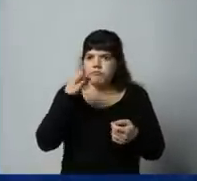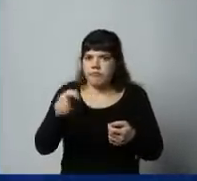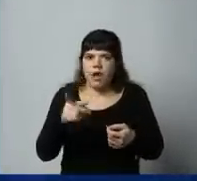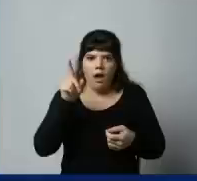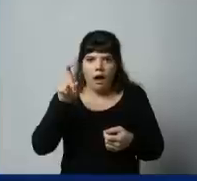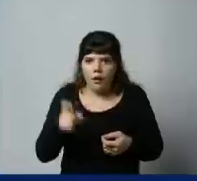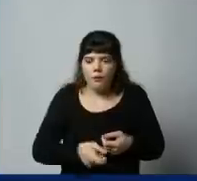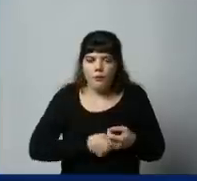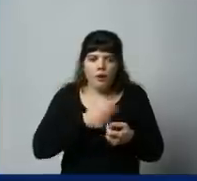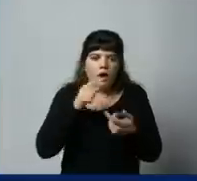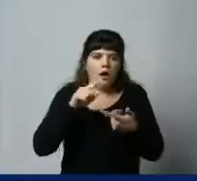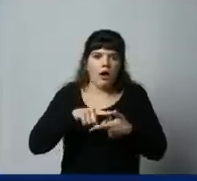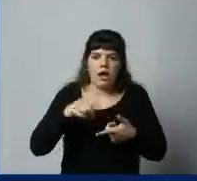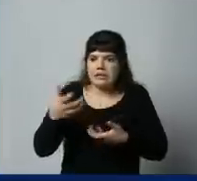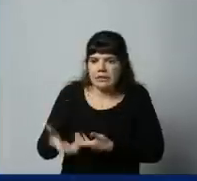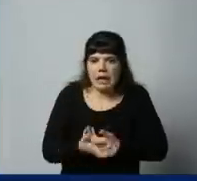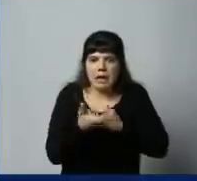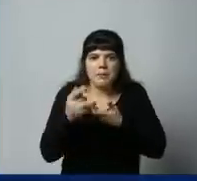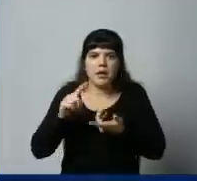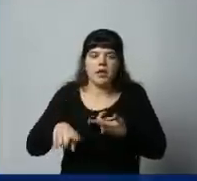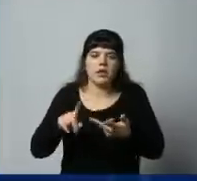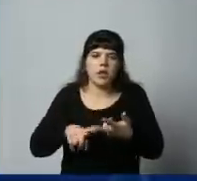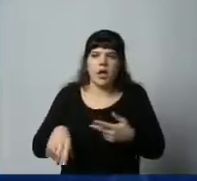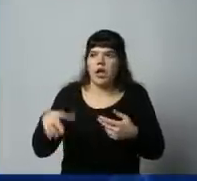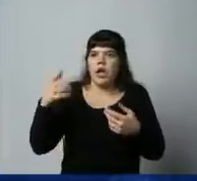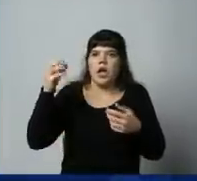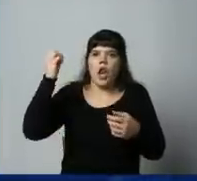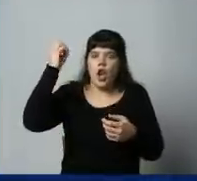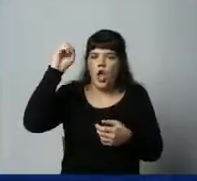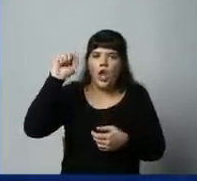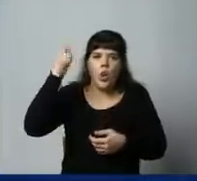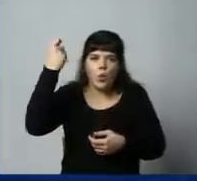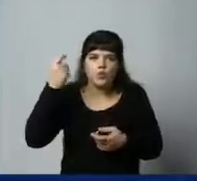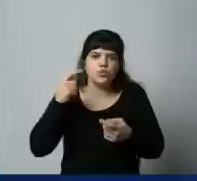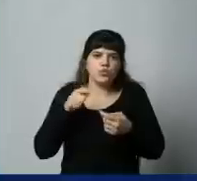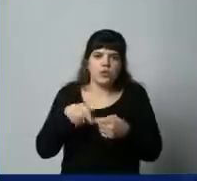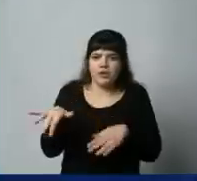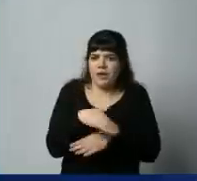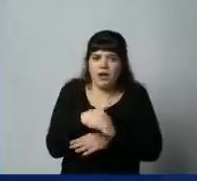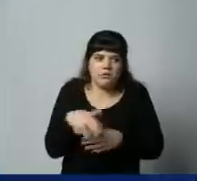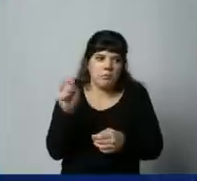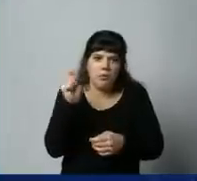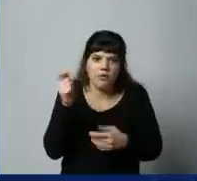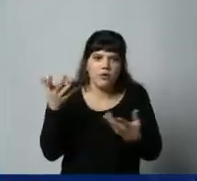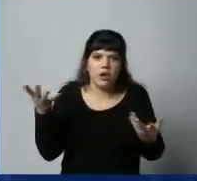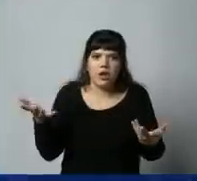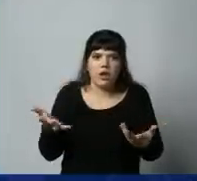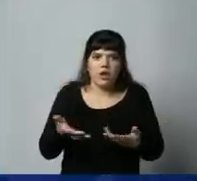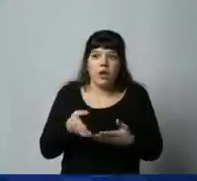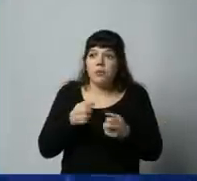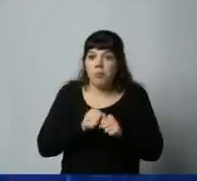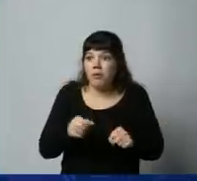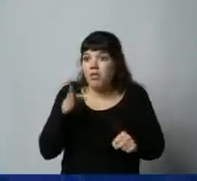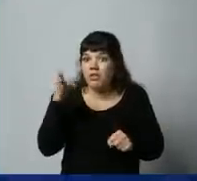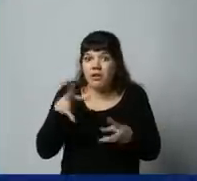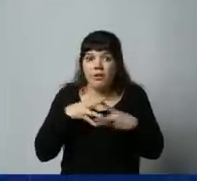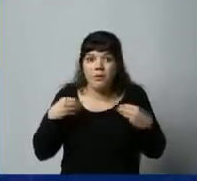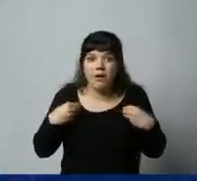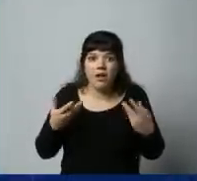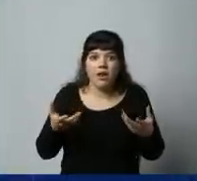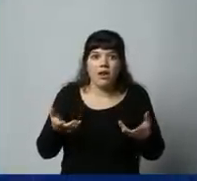agua donde tenemos el saneamiento el alumbrado el espacio público la posibilidad de ir a la escuela a todo el